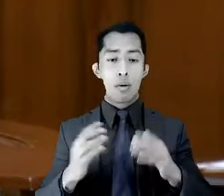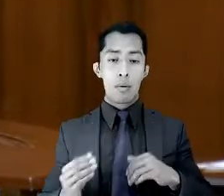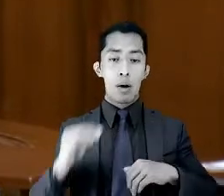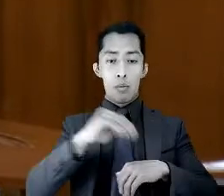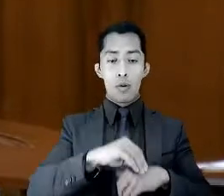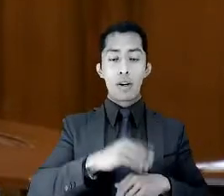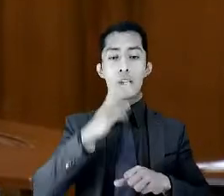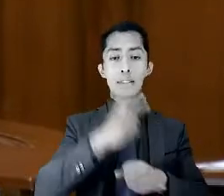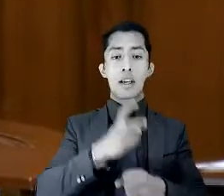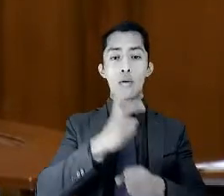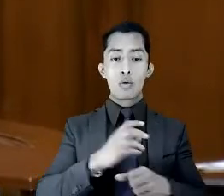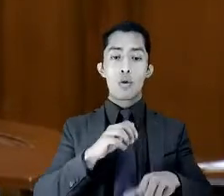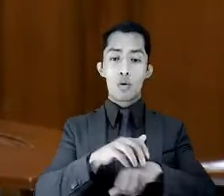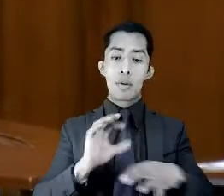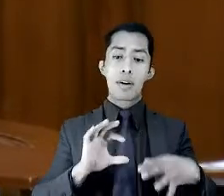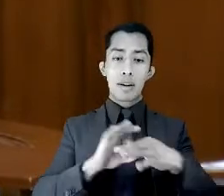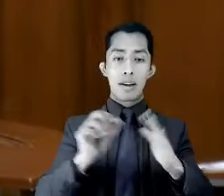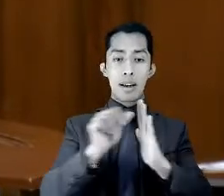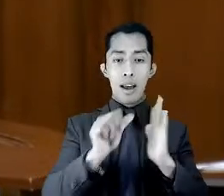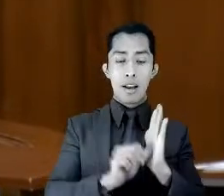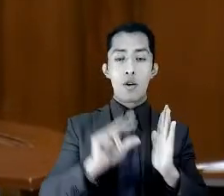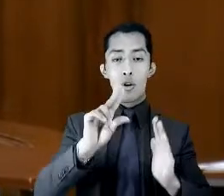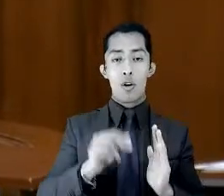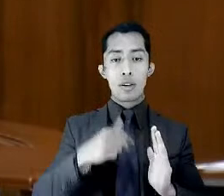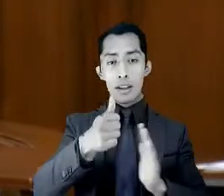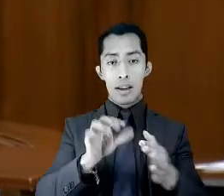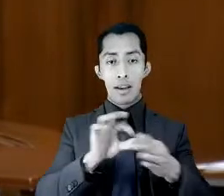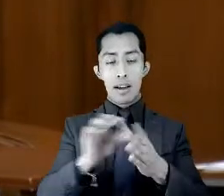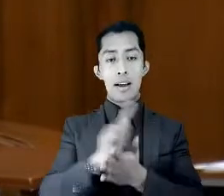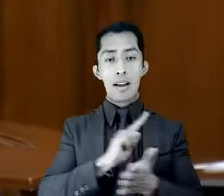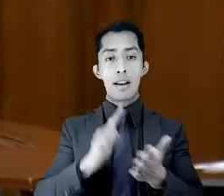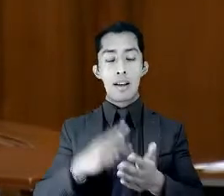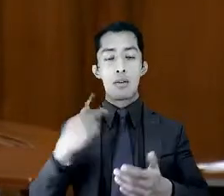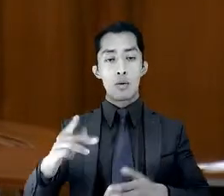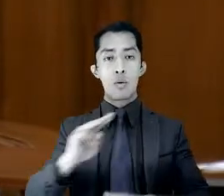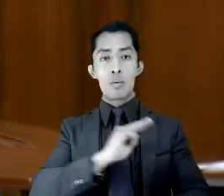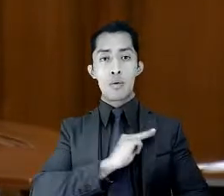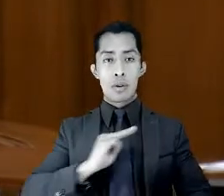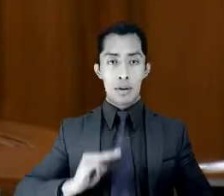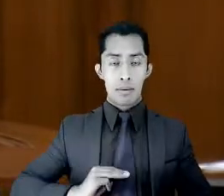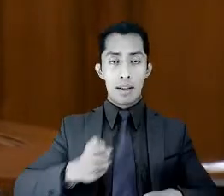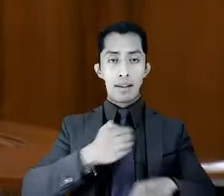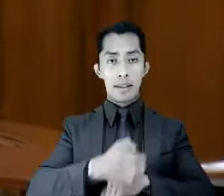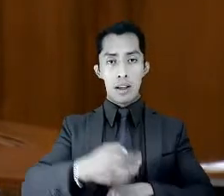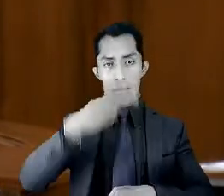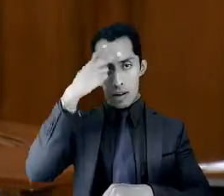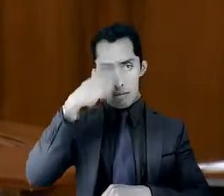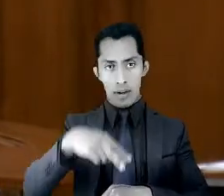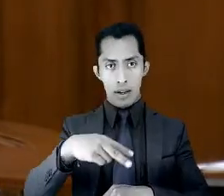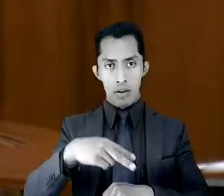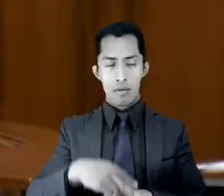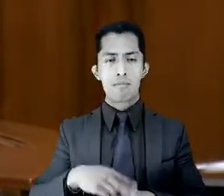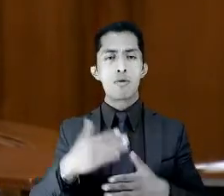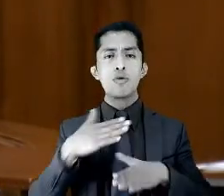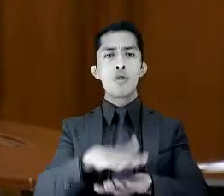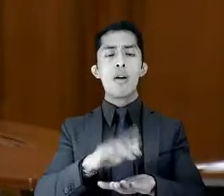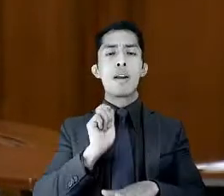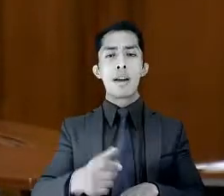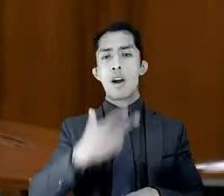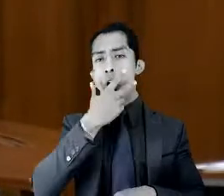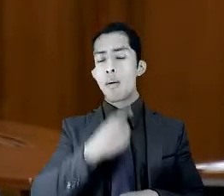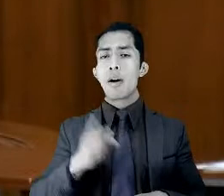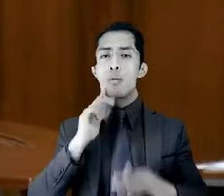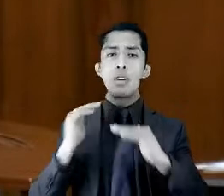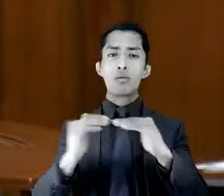un segundo párrafo del artículo 86 de la Ley Orgánica Municipal del Estado de México en materia de paridad